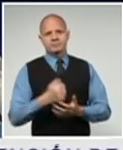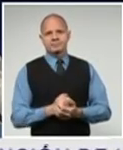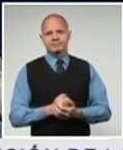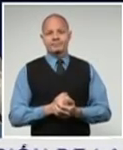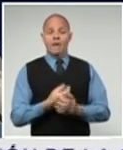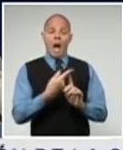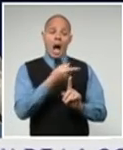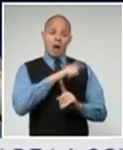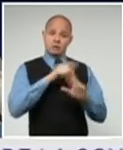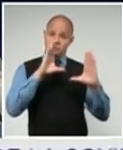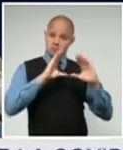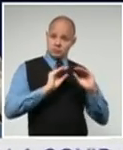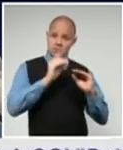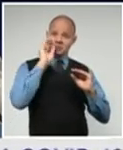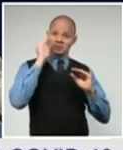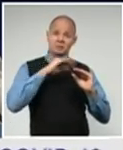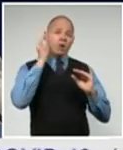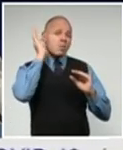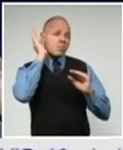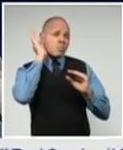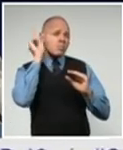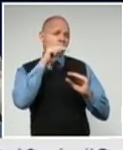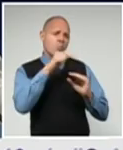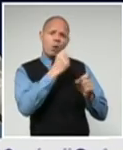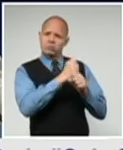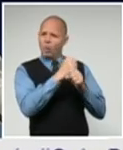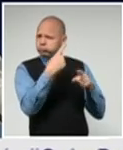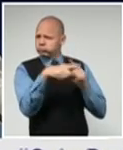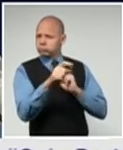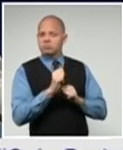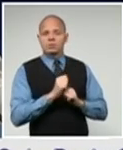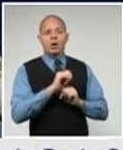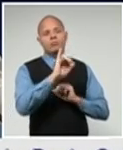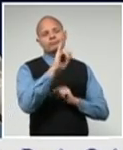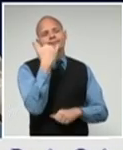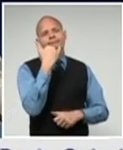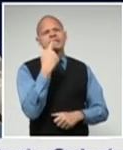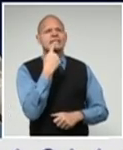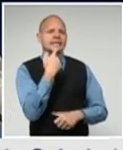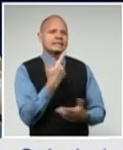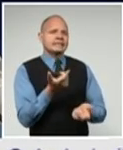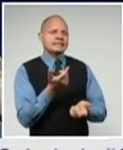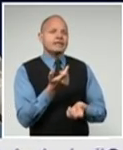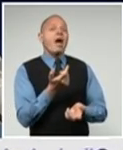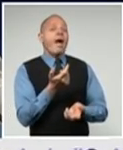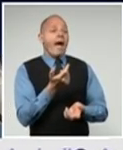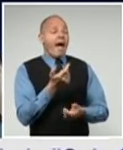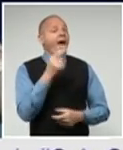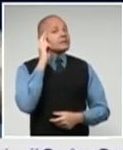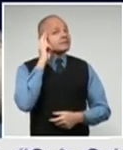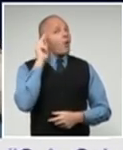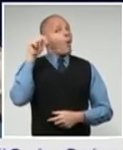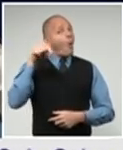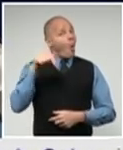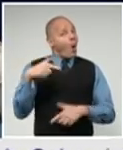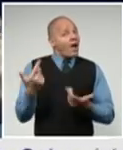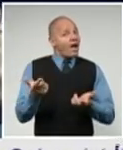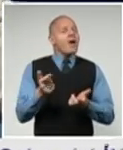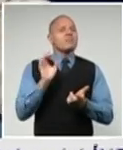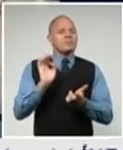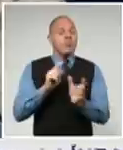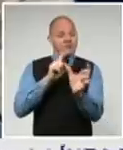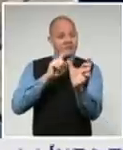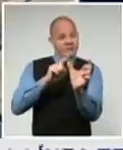Noemí Benítez, de la Cátedra del Adulto Mayor, me llamó para recordarme que hoy es su celebración. Y voy a tratar